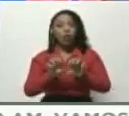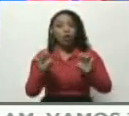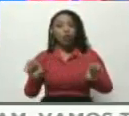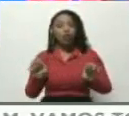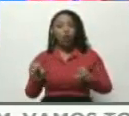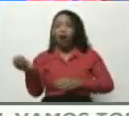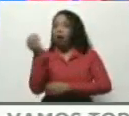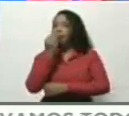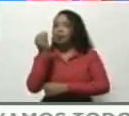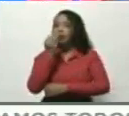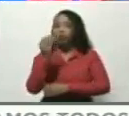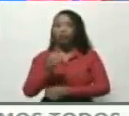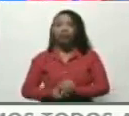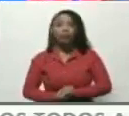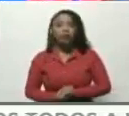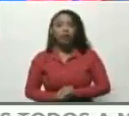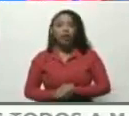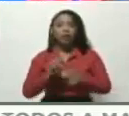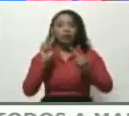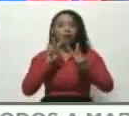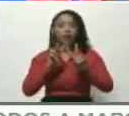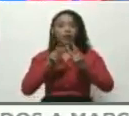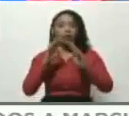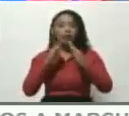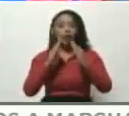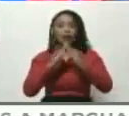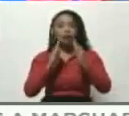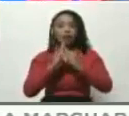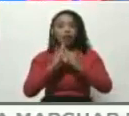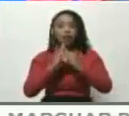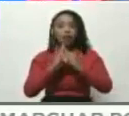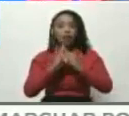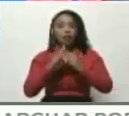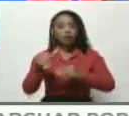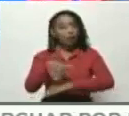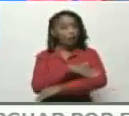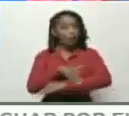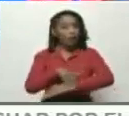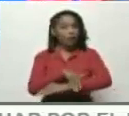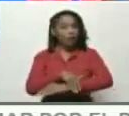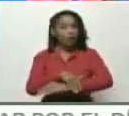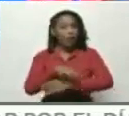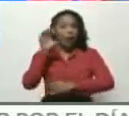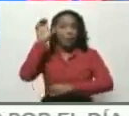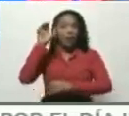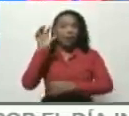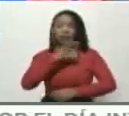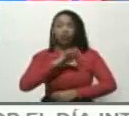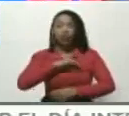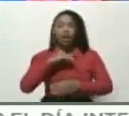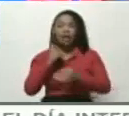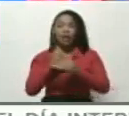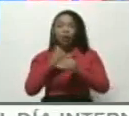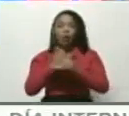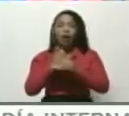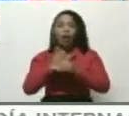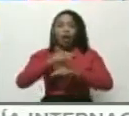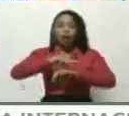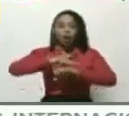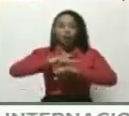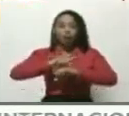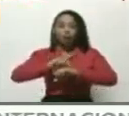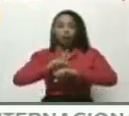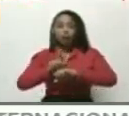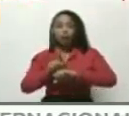de alimentación, de vivienda, de urbanismo. La cartografía social es brújula, Carola.